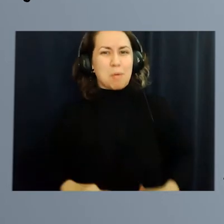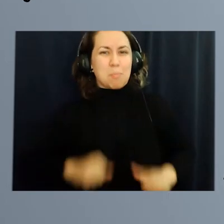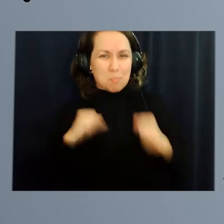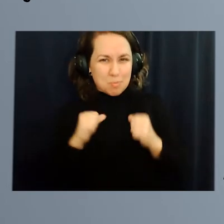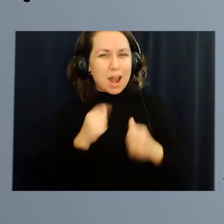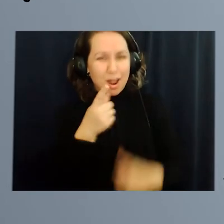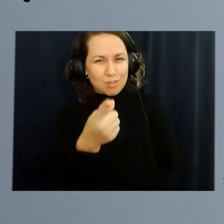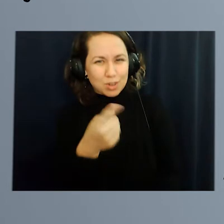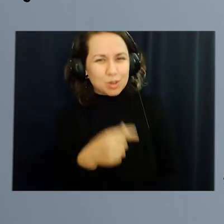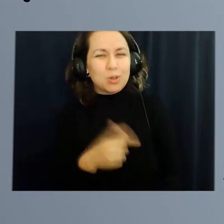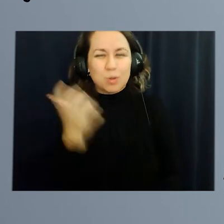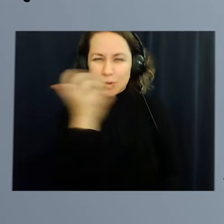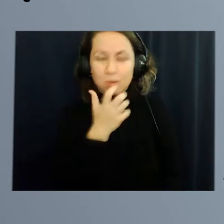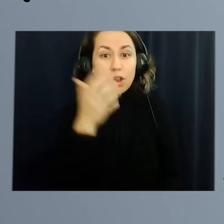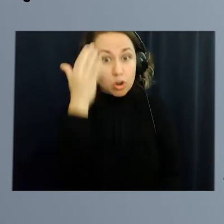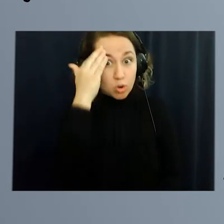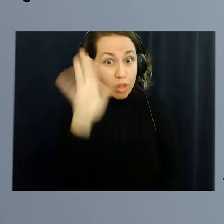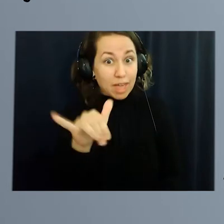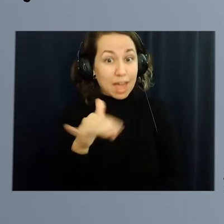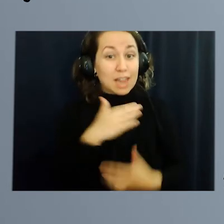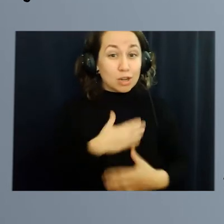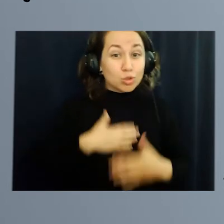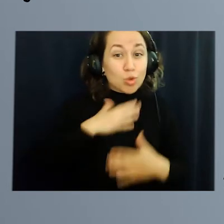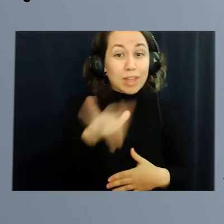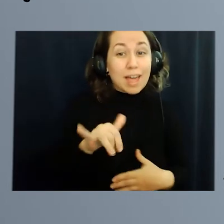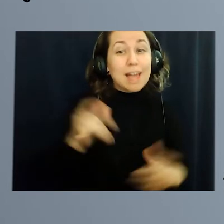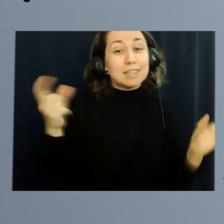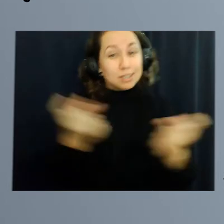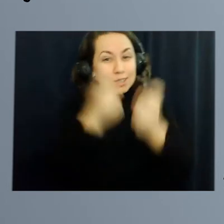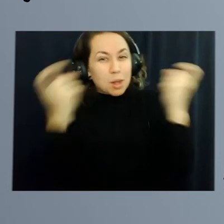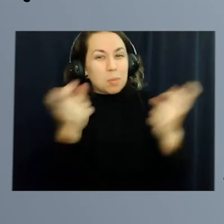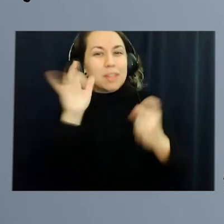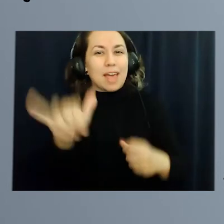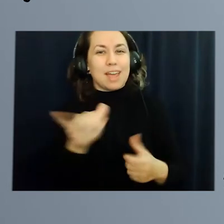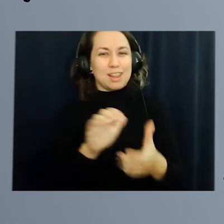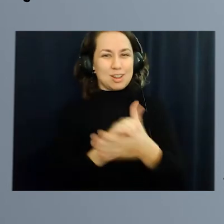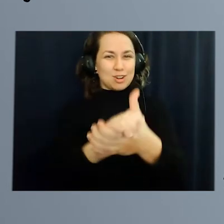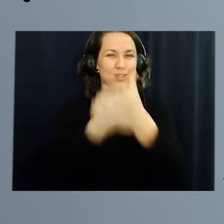proud. Know that, enjoy that, celebrate that.